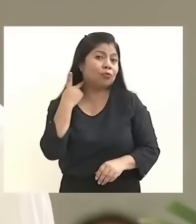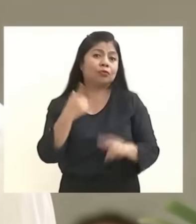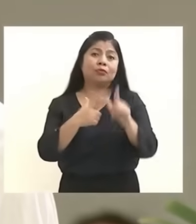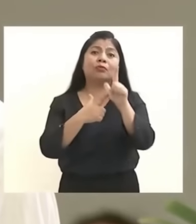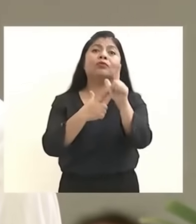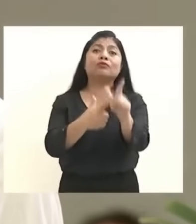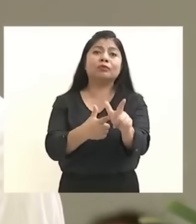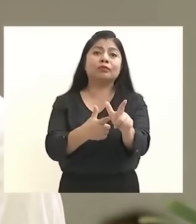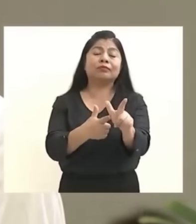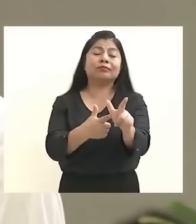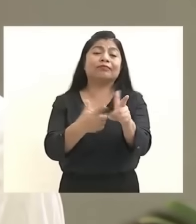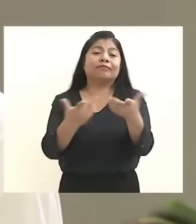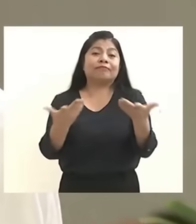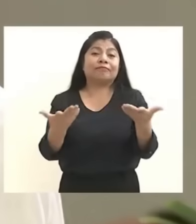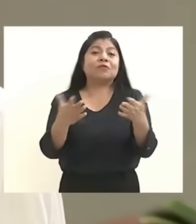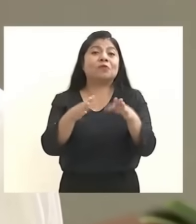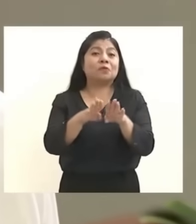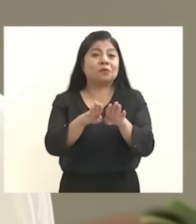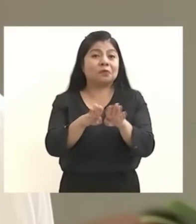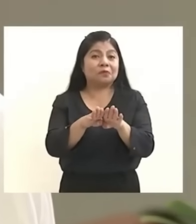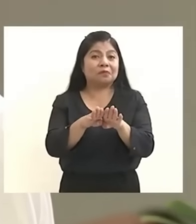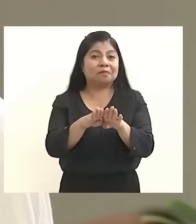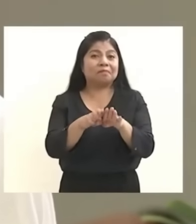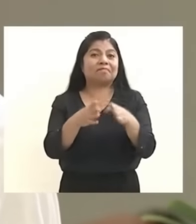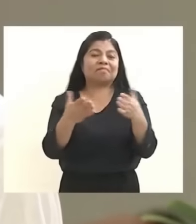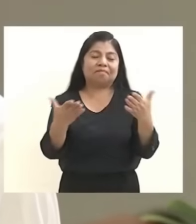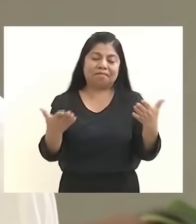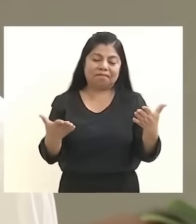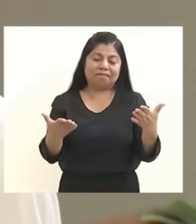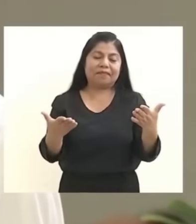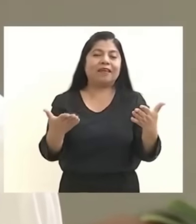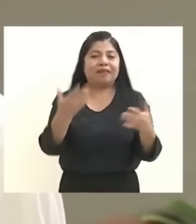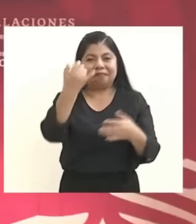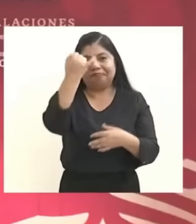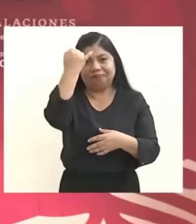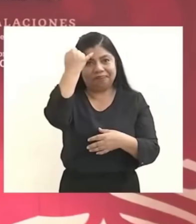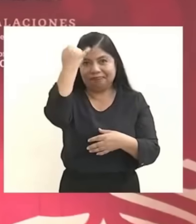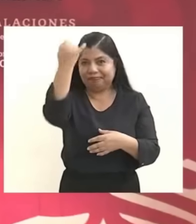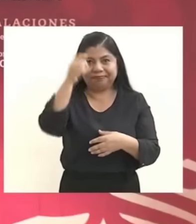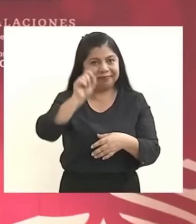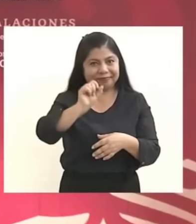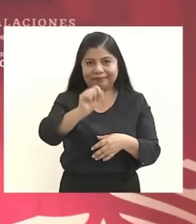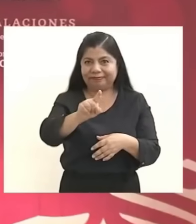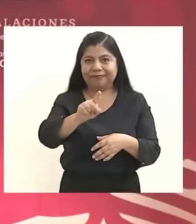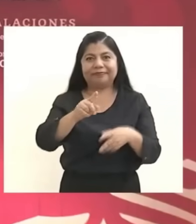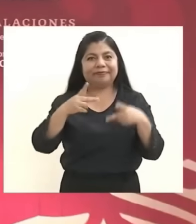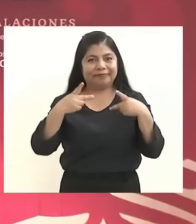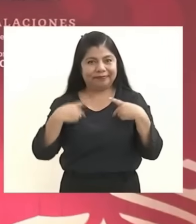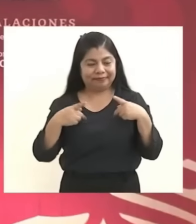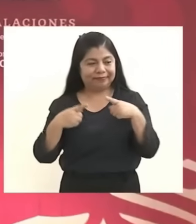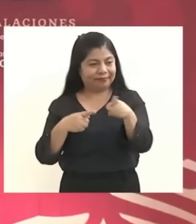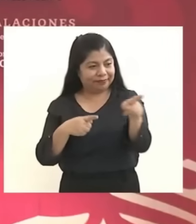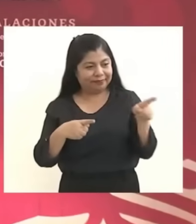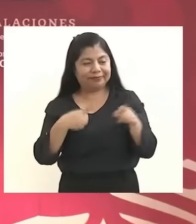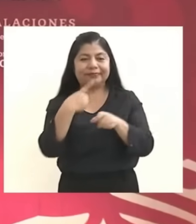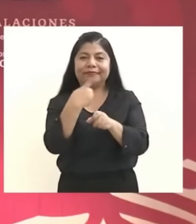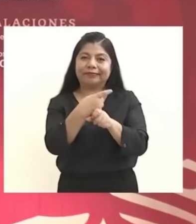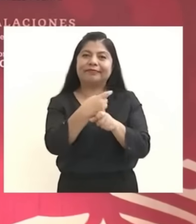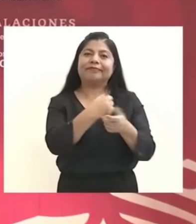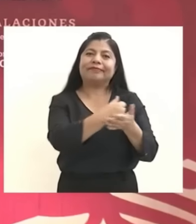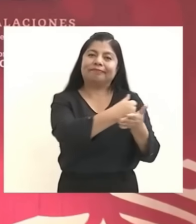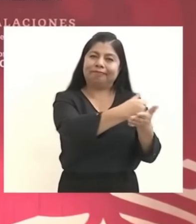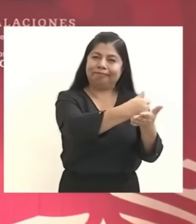meses, y deseo con toda mi alma de que